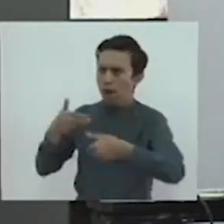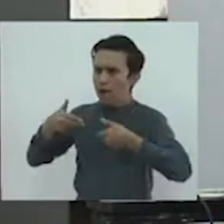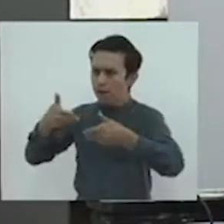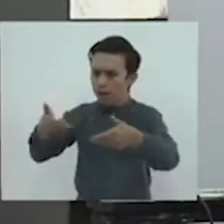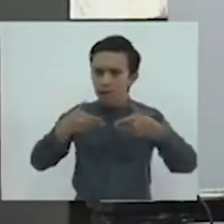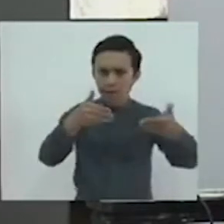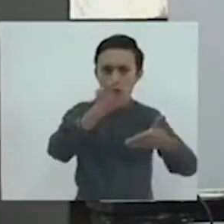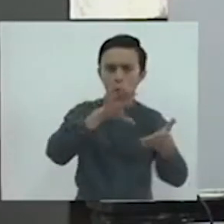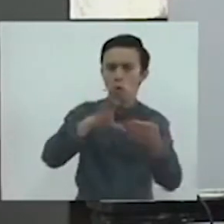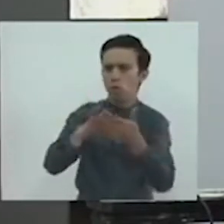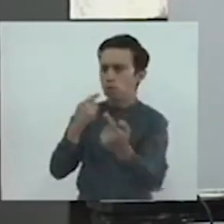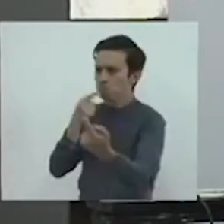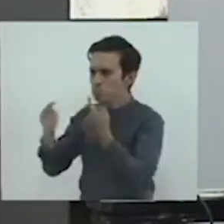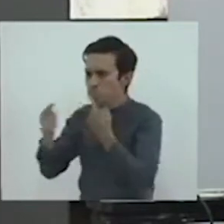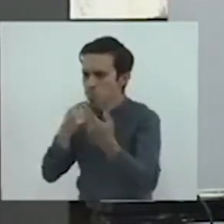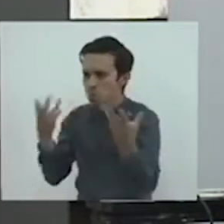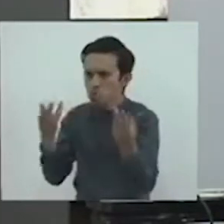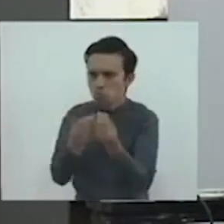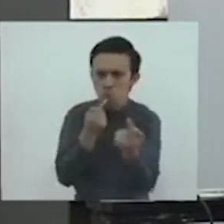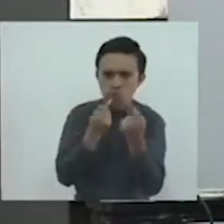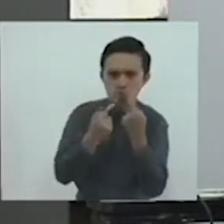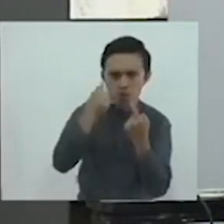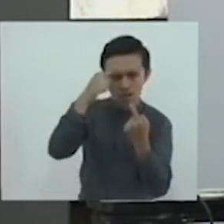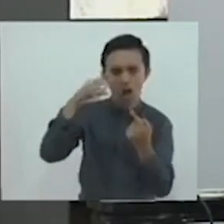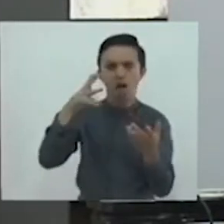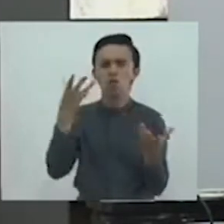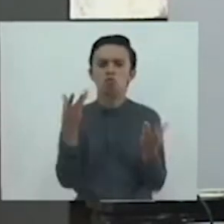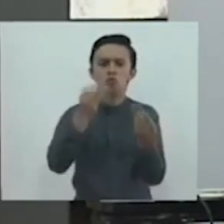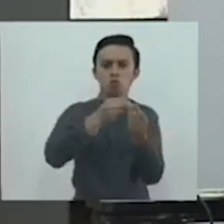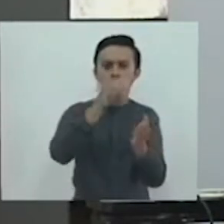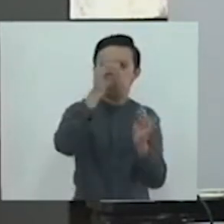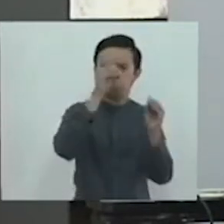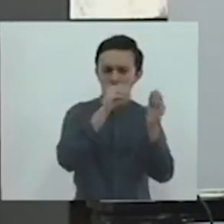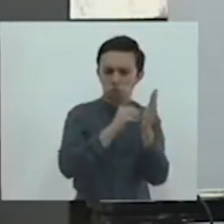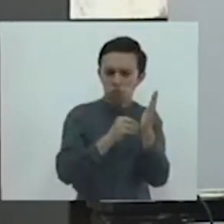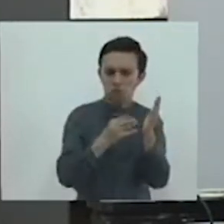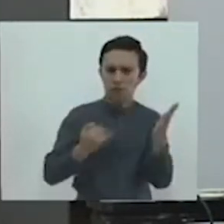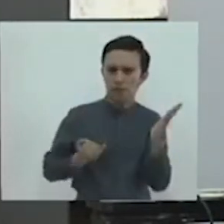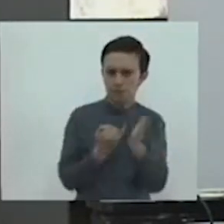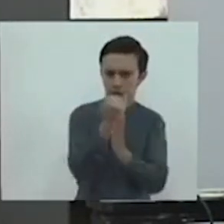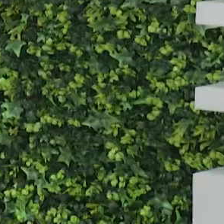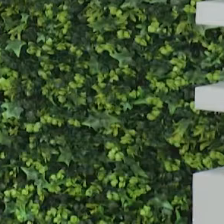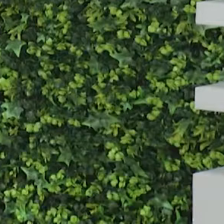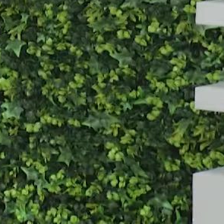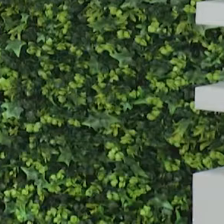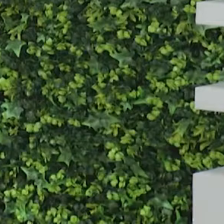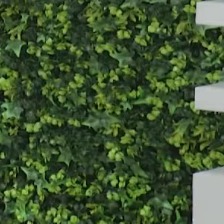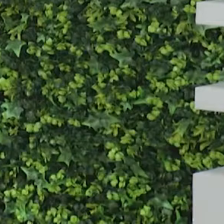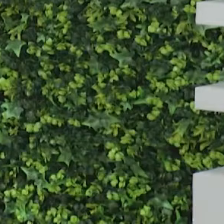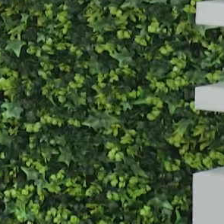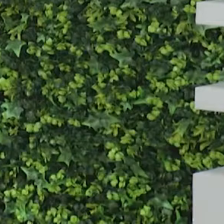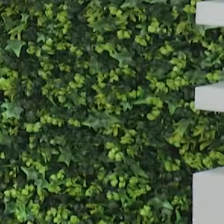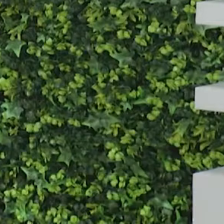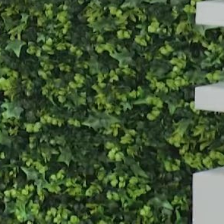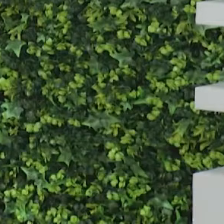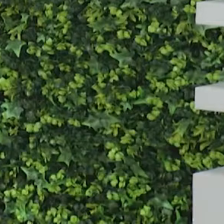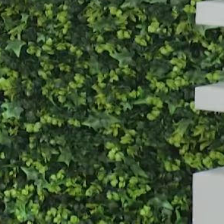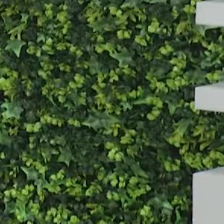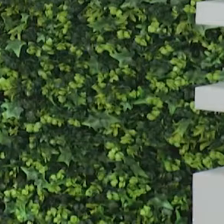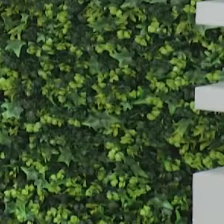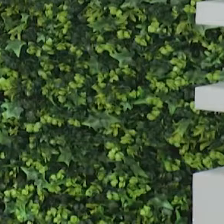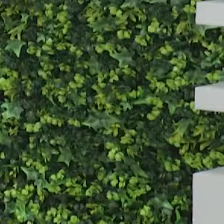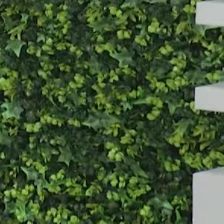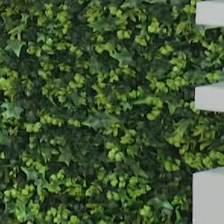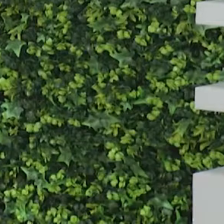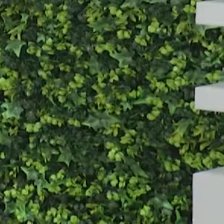si le está faltando el amor a la candidatura que tiene al día de hoy o el partido que lo está abanderando. No lo sé. Pero creo que pudo